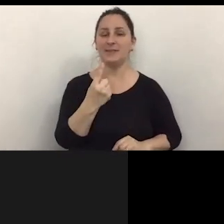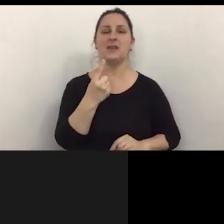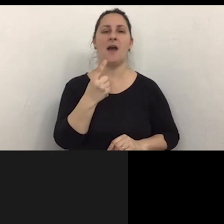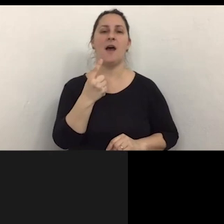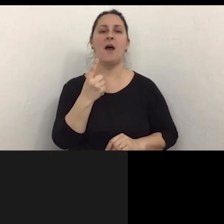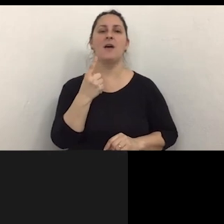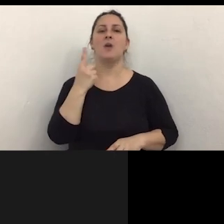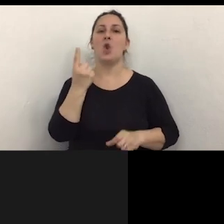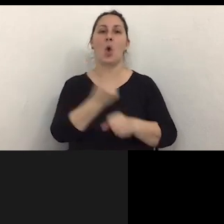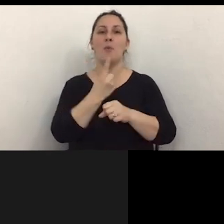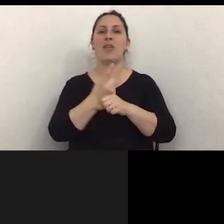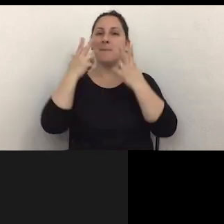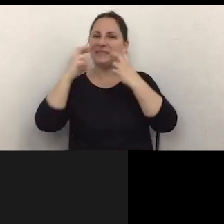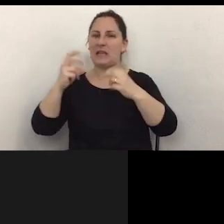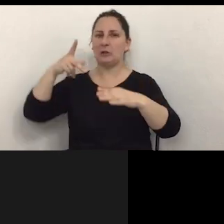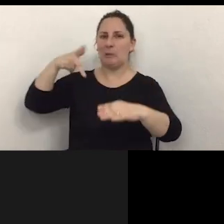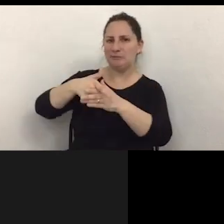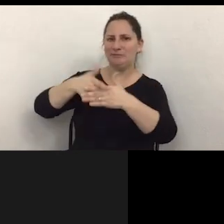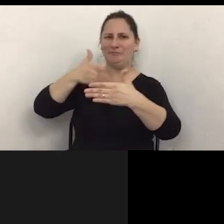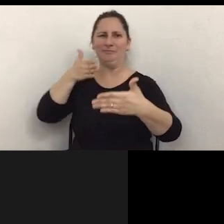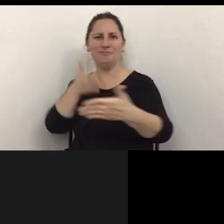investigación, ni,